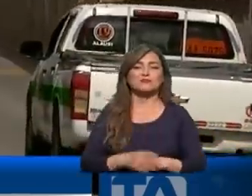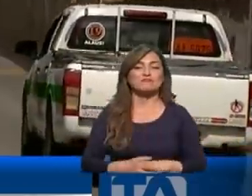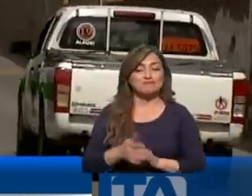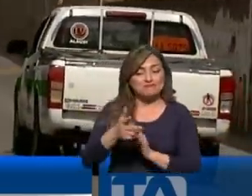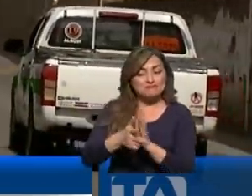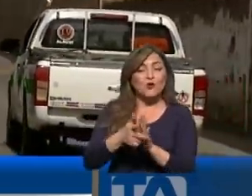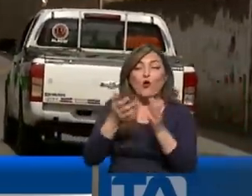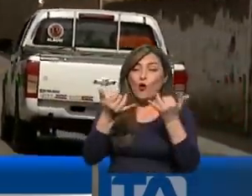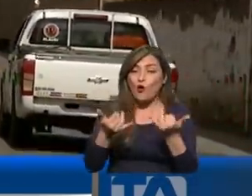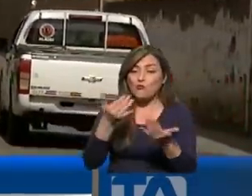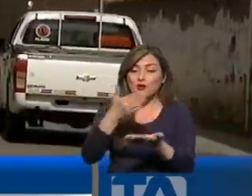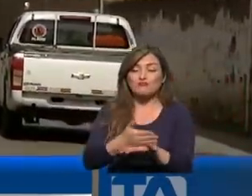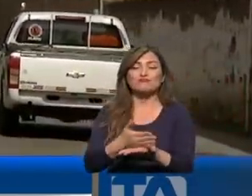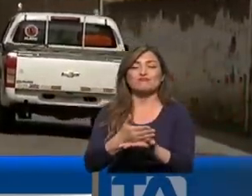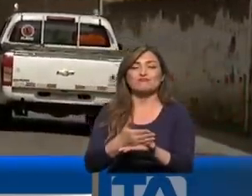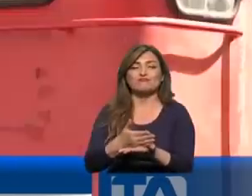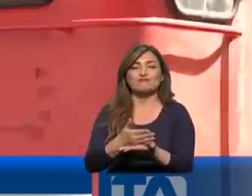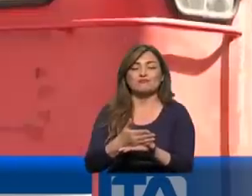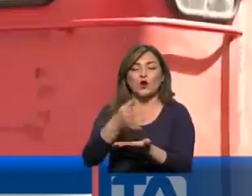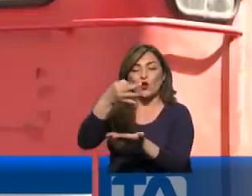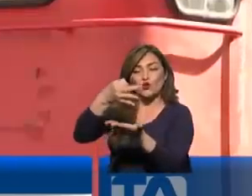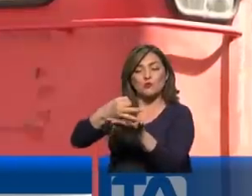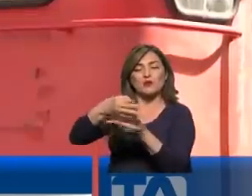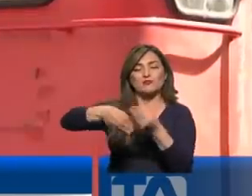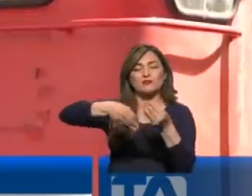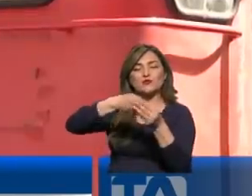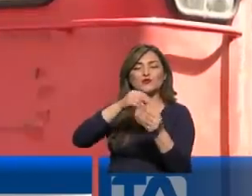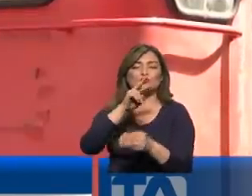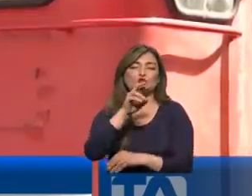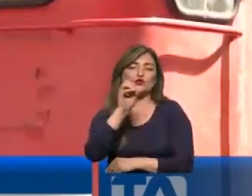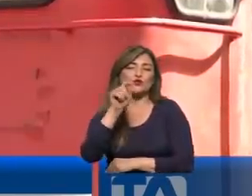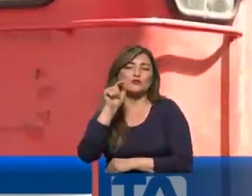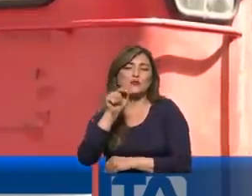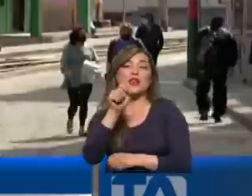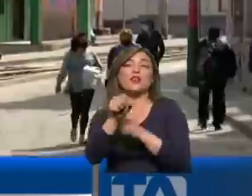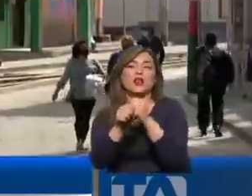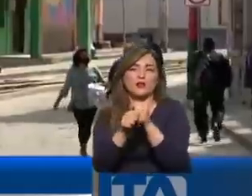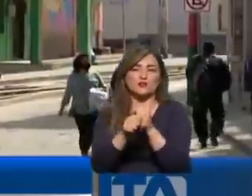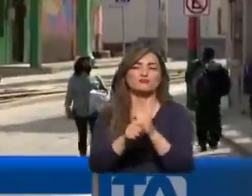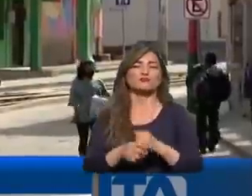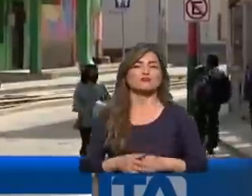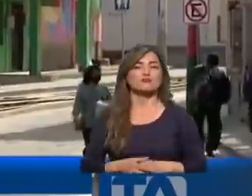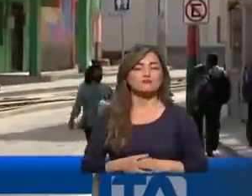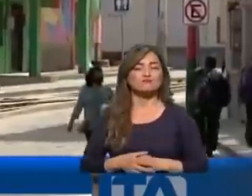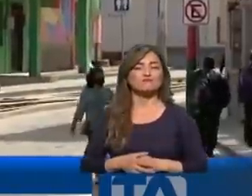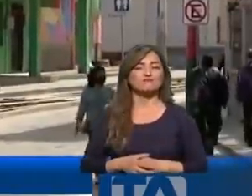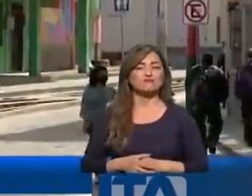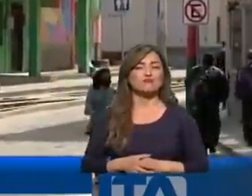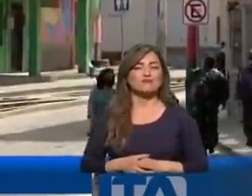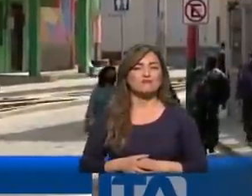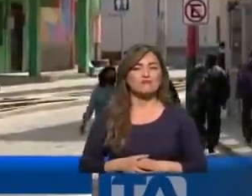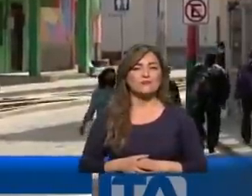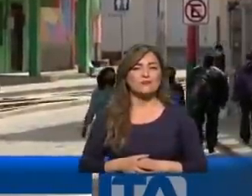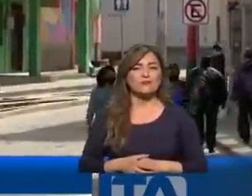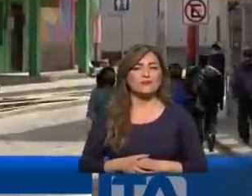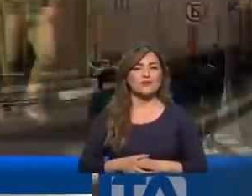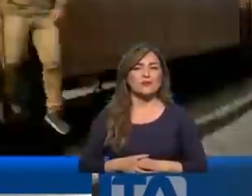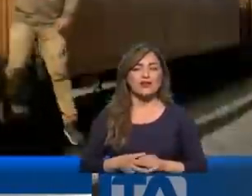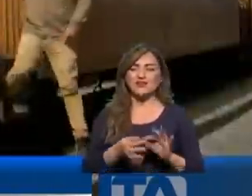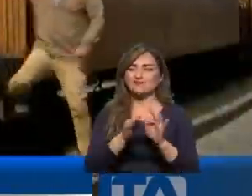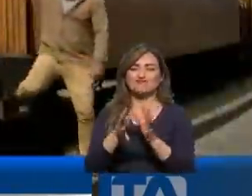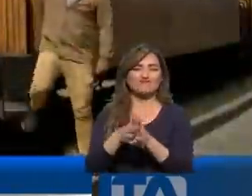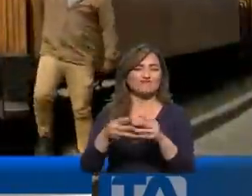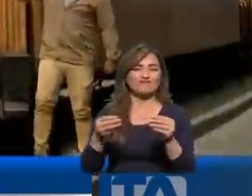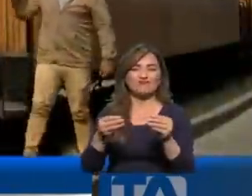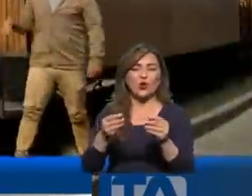que aún hoy, paralizado, solo en Cotopaxi se invierten 200 mil dólares al año. Que la reactivación urge, es evidente.